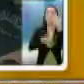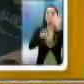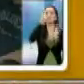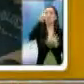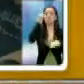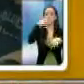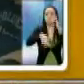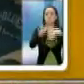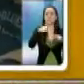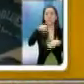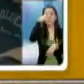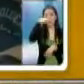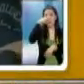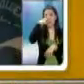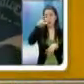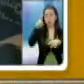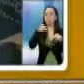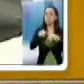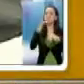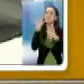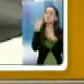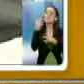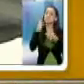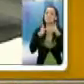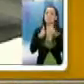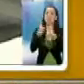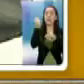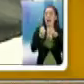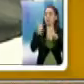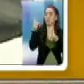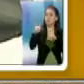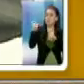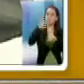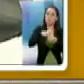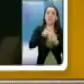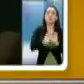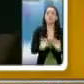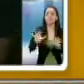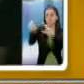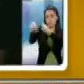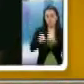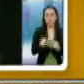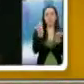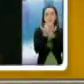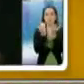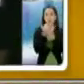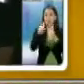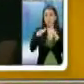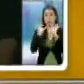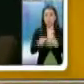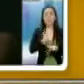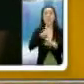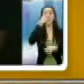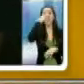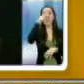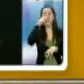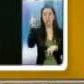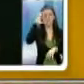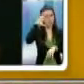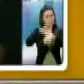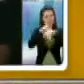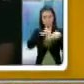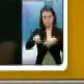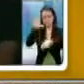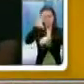Muy buenos días, un saludo para ustedes y para todos los televidentes. Gracias, ministro. Bueno, ciertamente una operación que se puede catalogar como un éxito, la coordinación